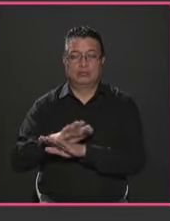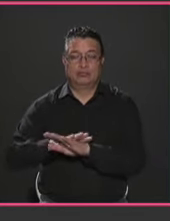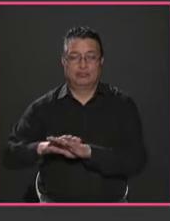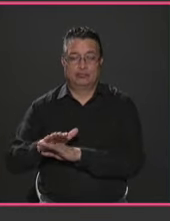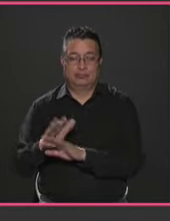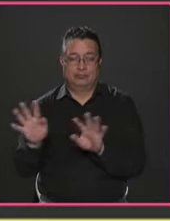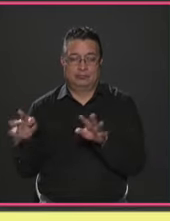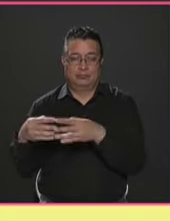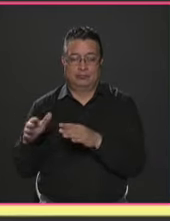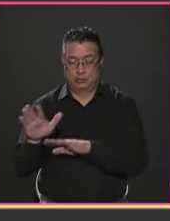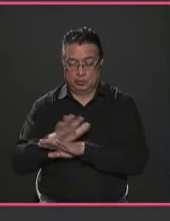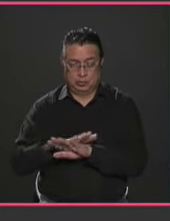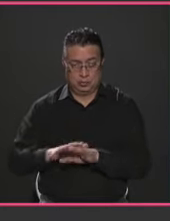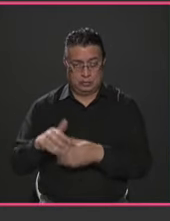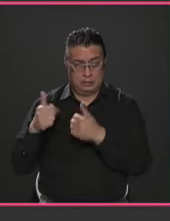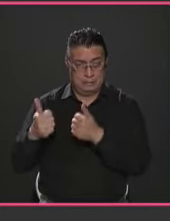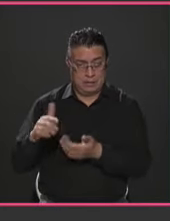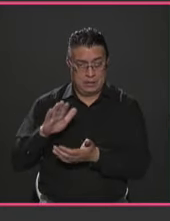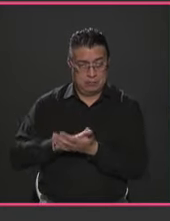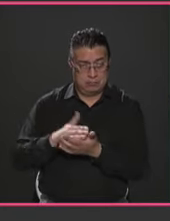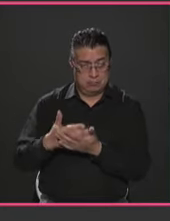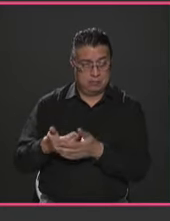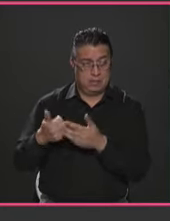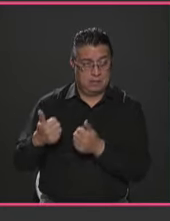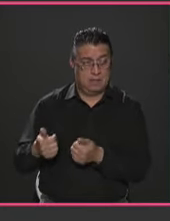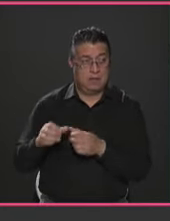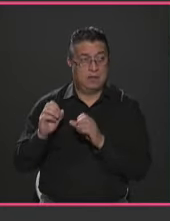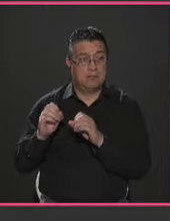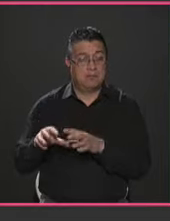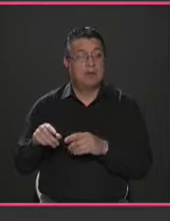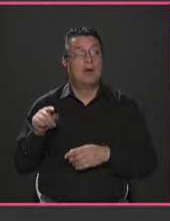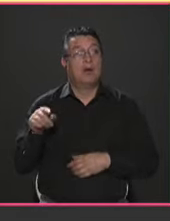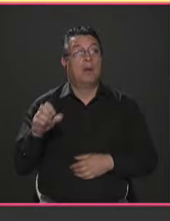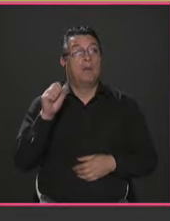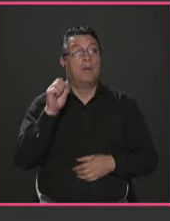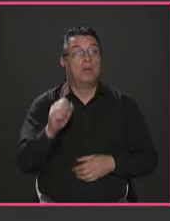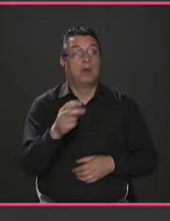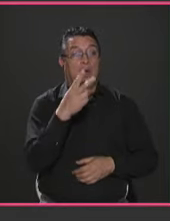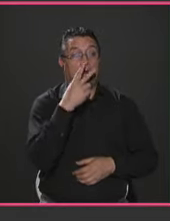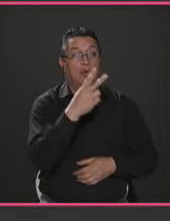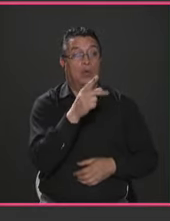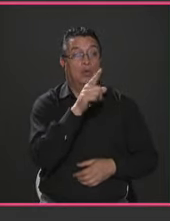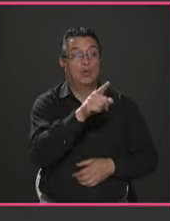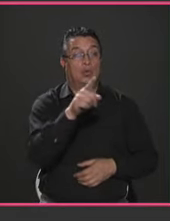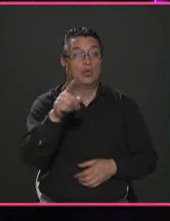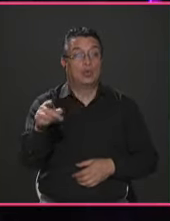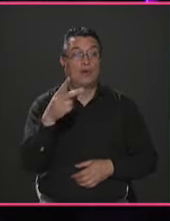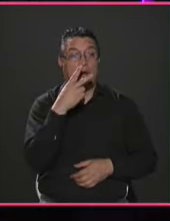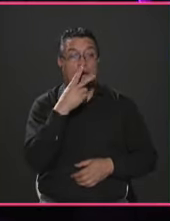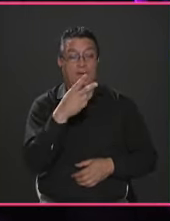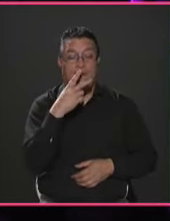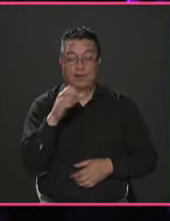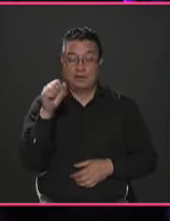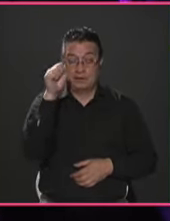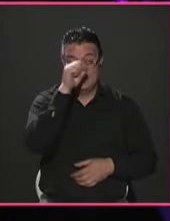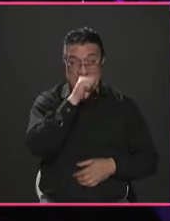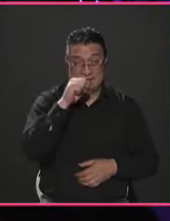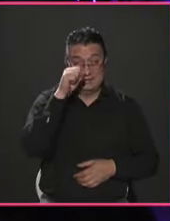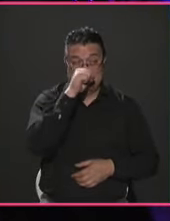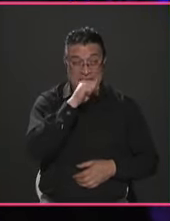si los crían bien pueden ustedes han visto a los cerdos